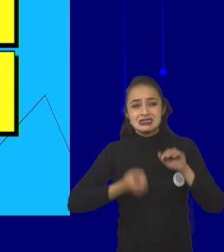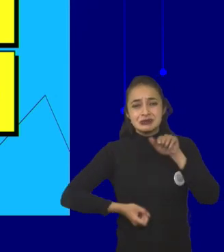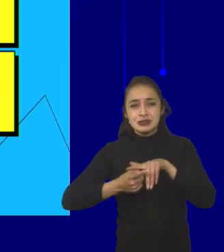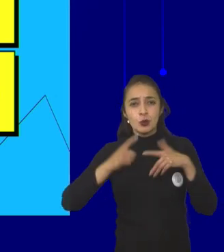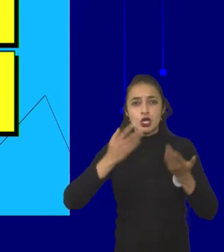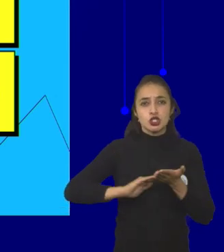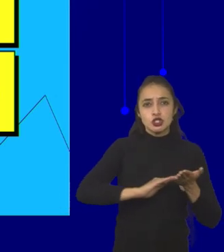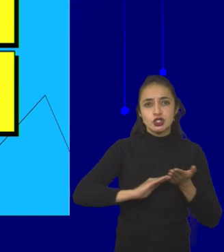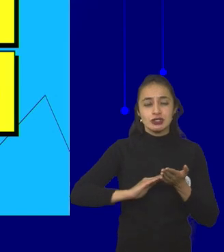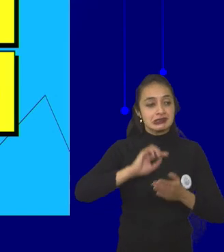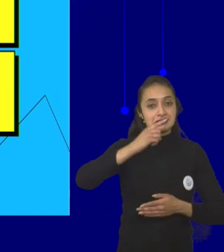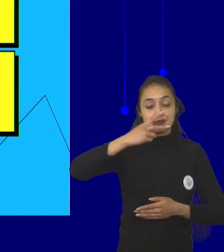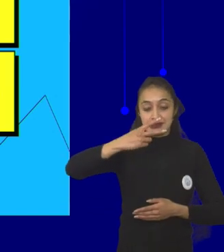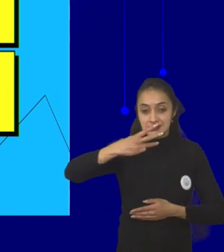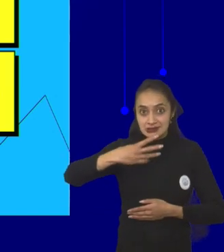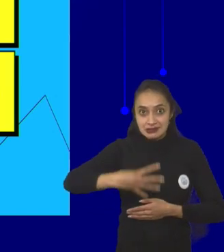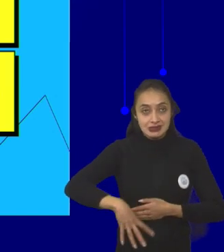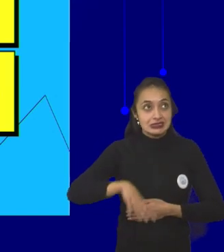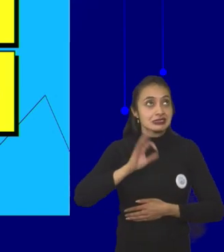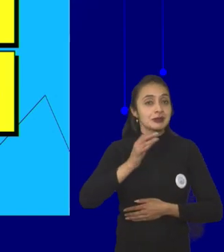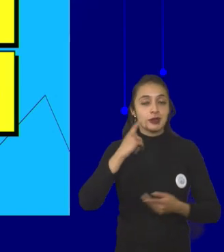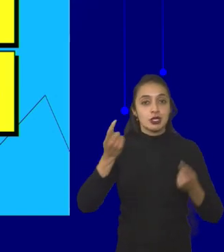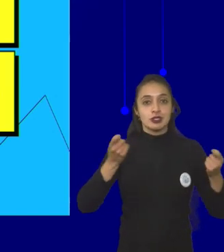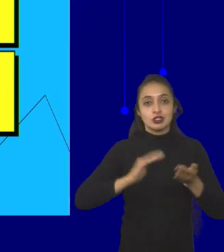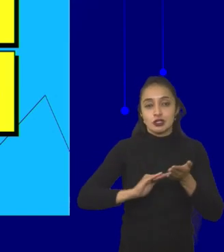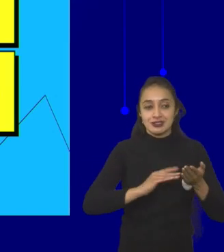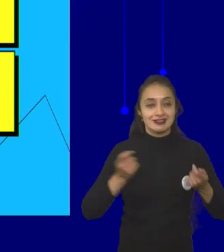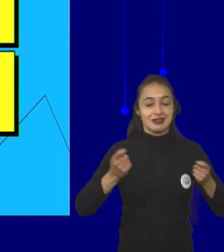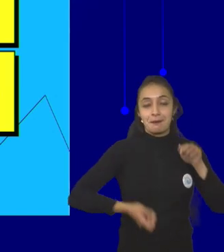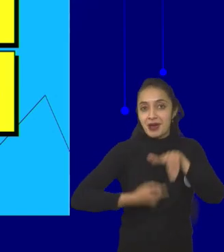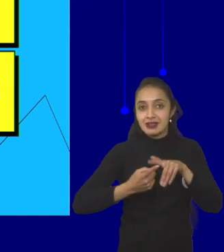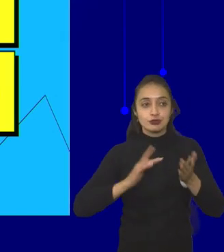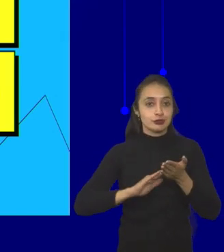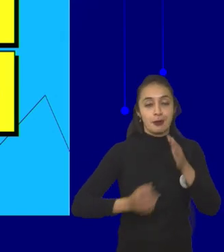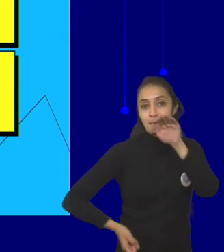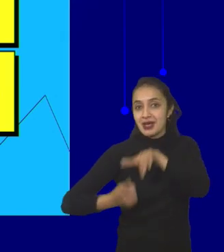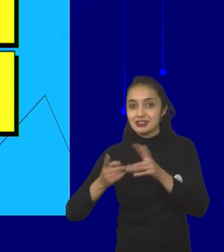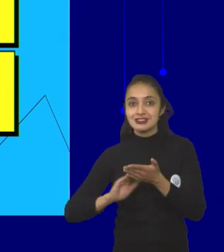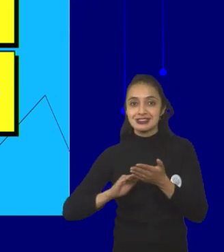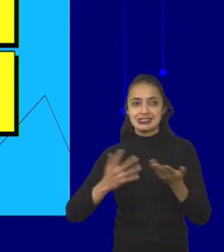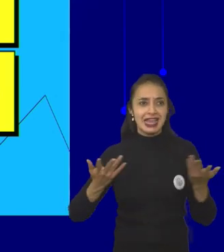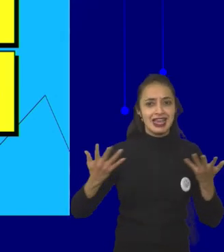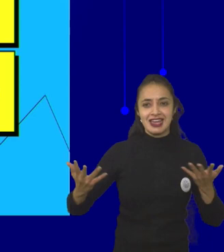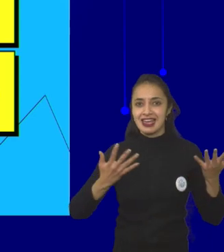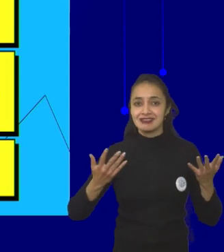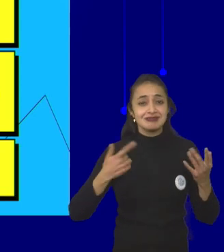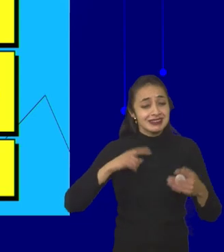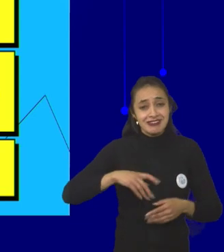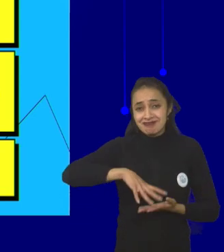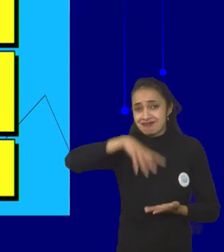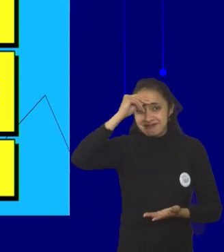minuto, 1, 2, 3, 4, 5, eso, hágame. O sea, chun, ¿por dónde está el otro?